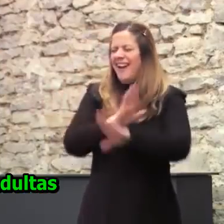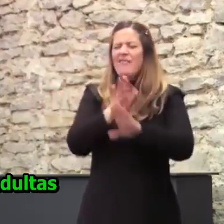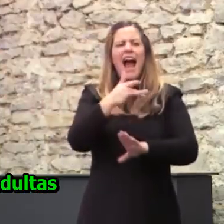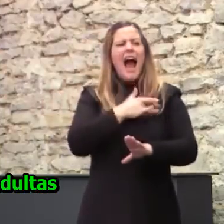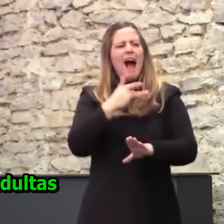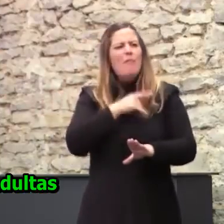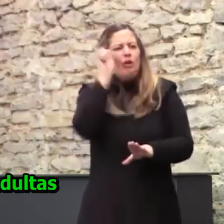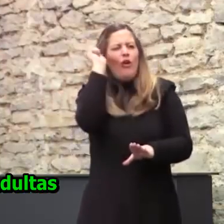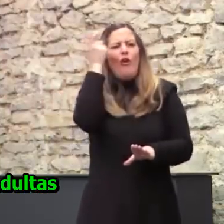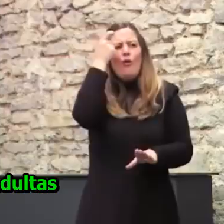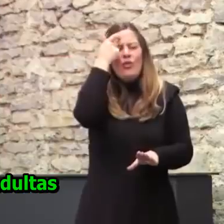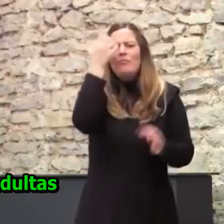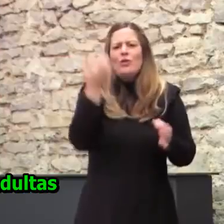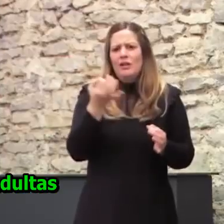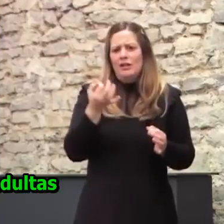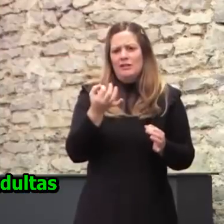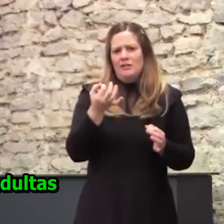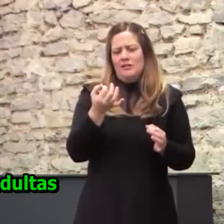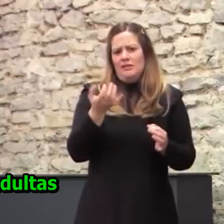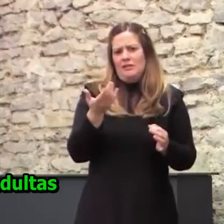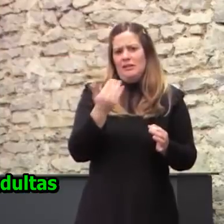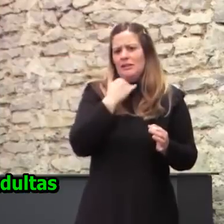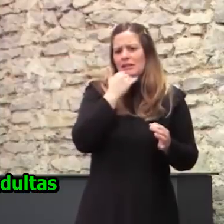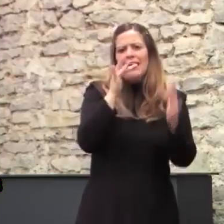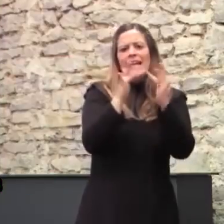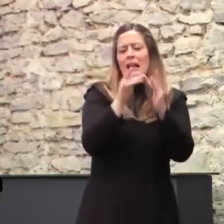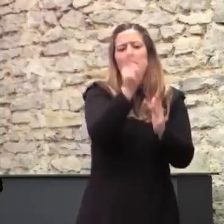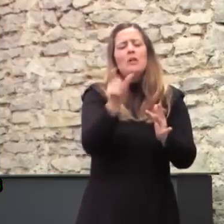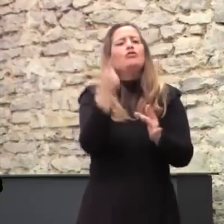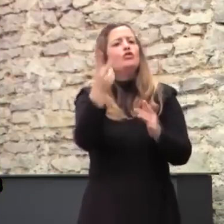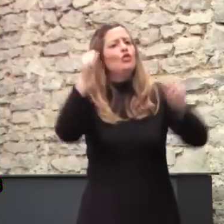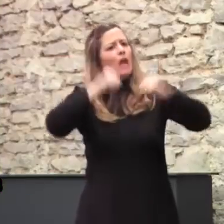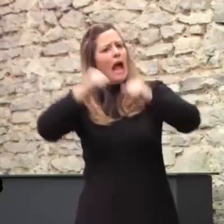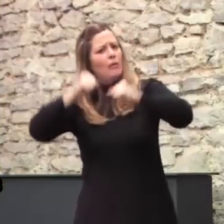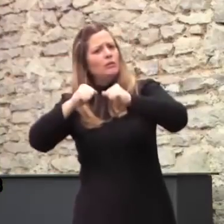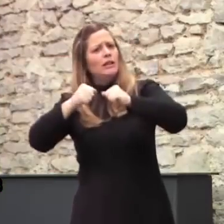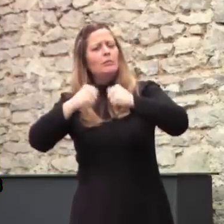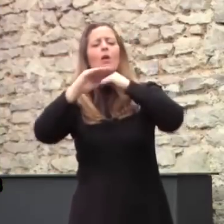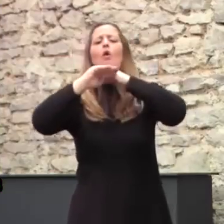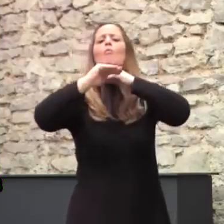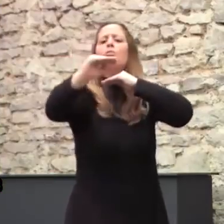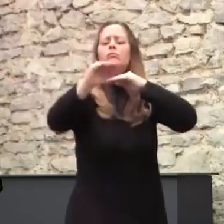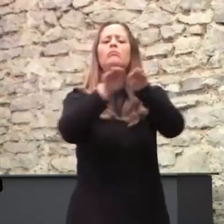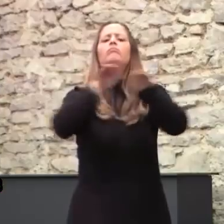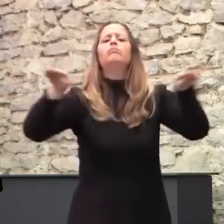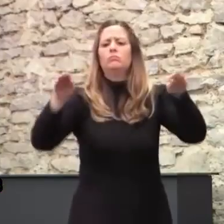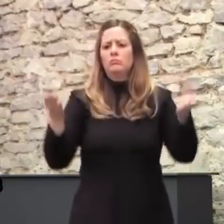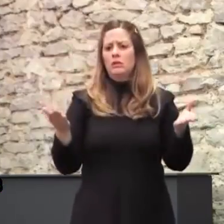como una relación entre dos personas adultas al mismo nivel en horizontal, ¿no? Por eso, muchas veces eso,